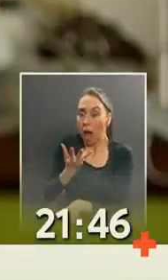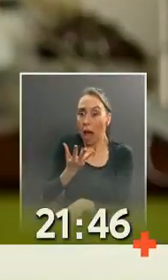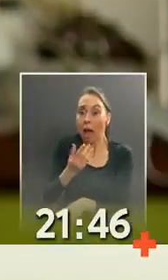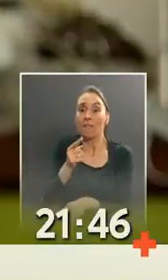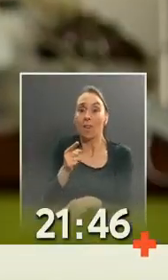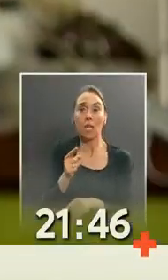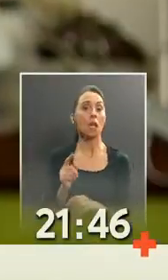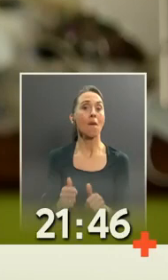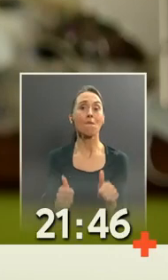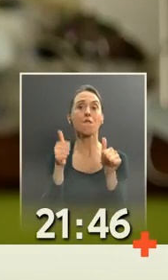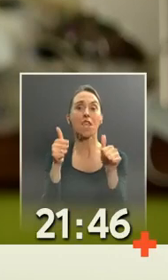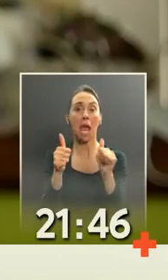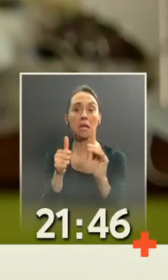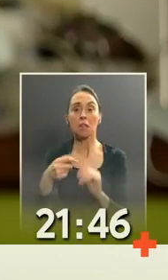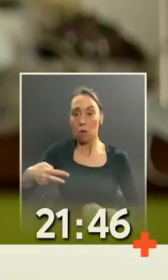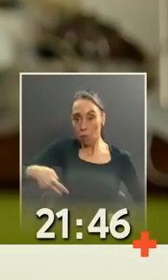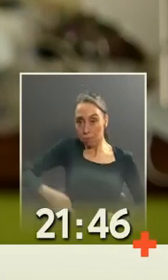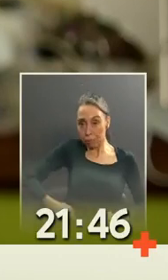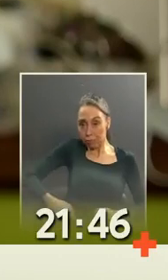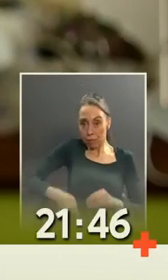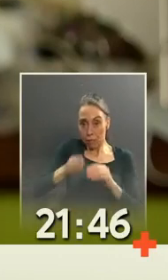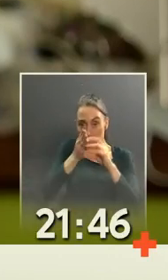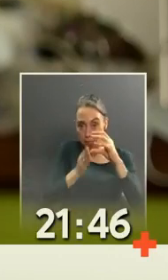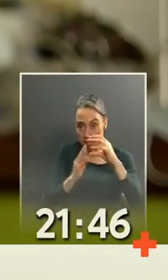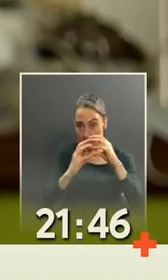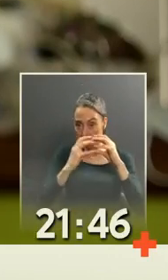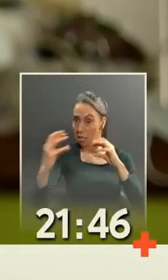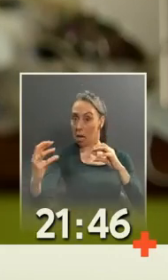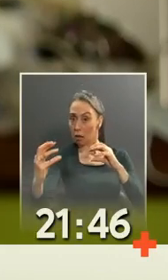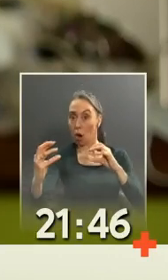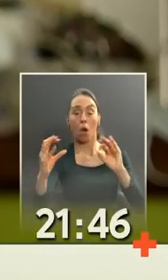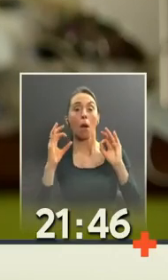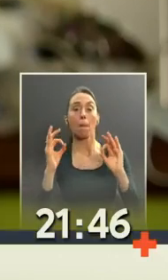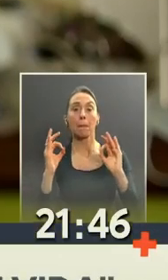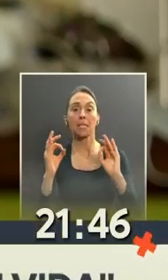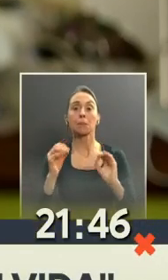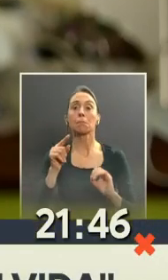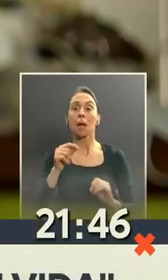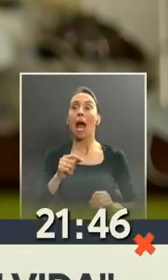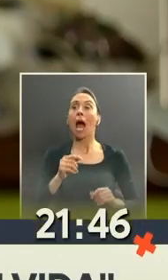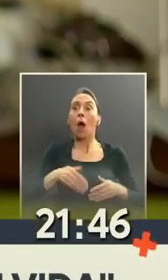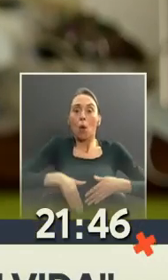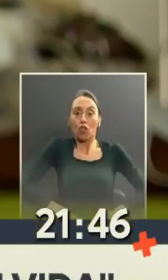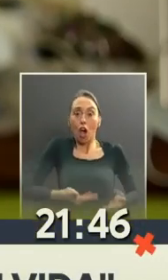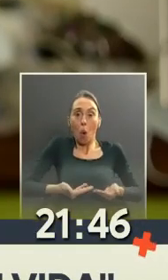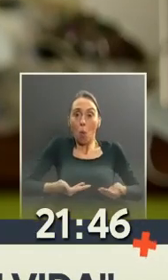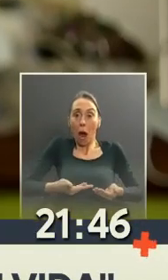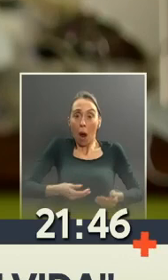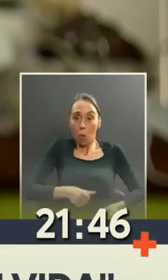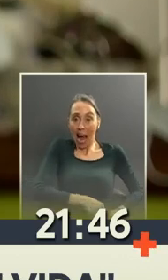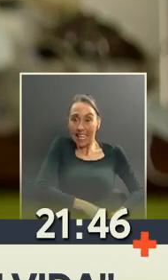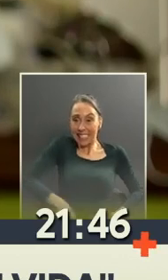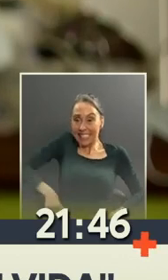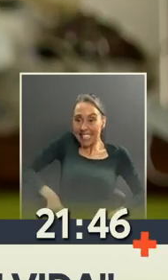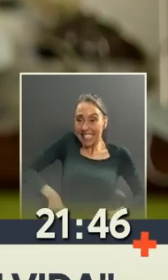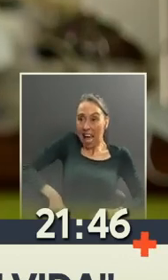un éxito. Te hicimos parascópica y usamos la misma cesárea para sacar el hígado. Sí, qué